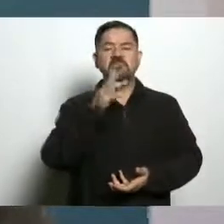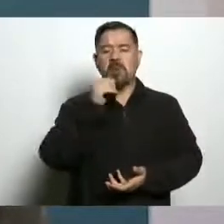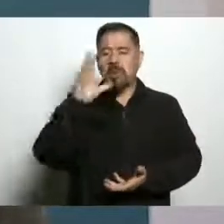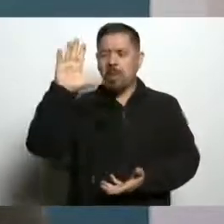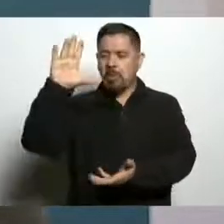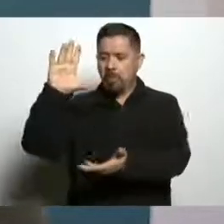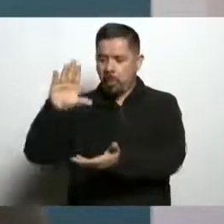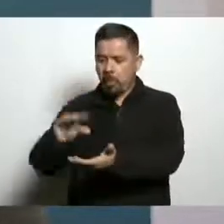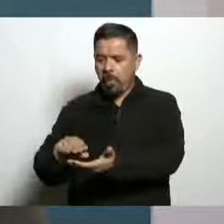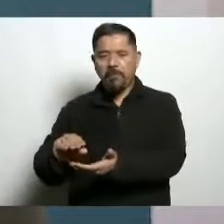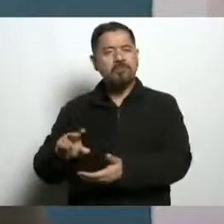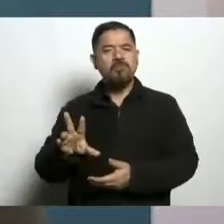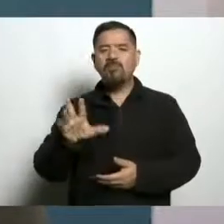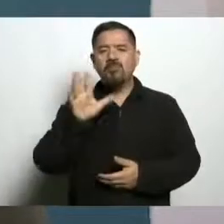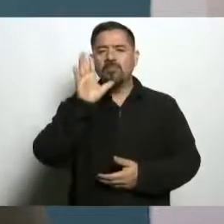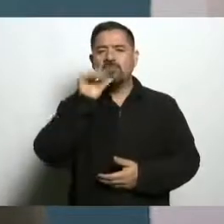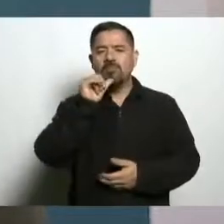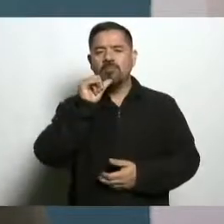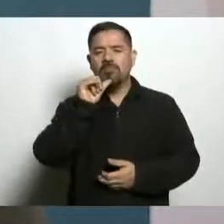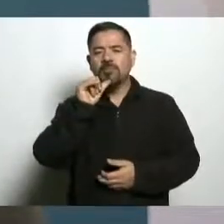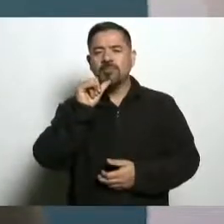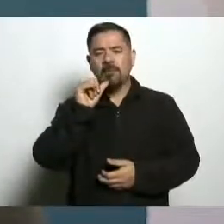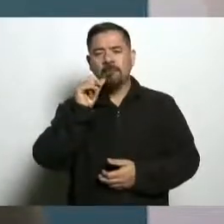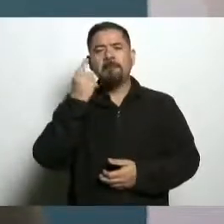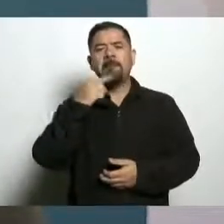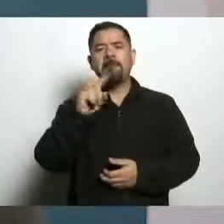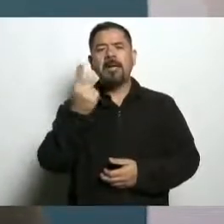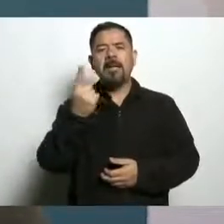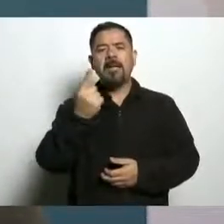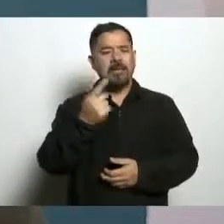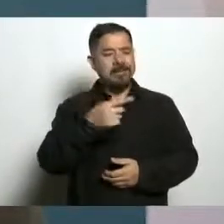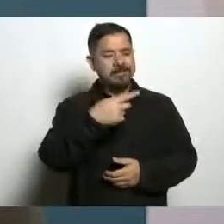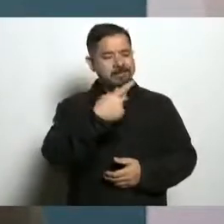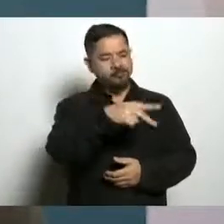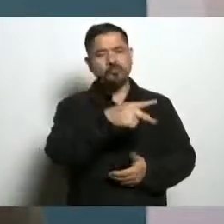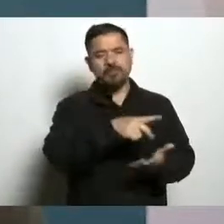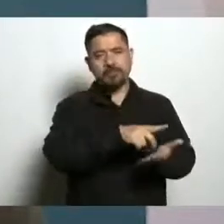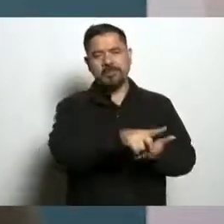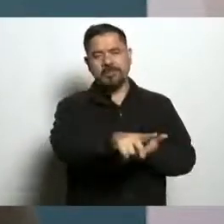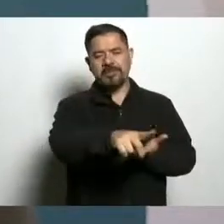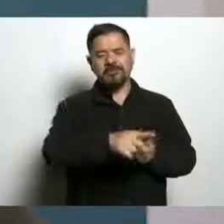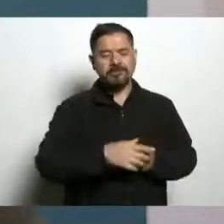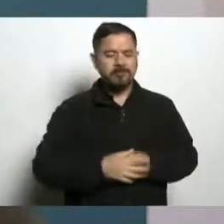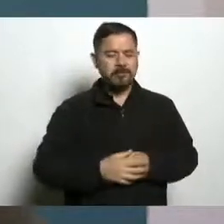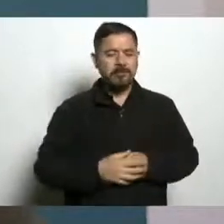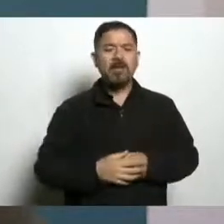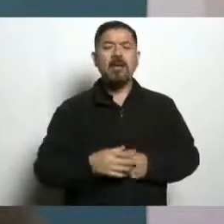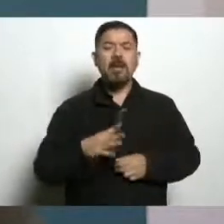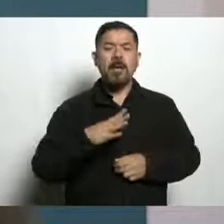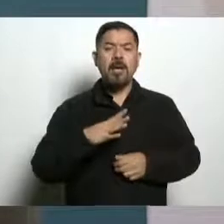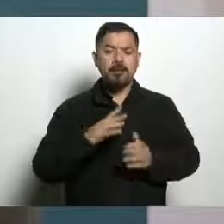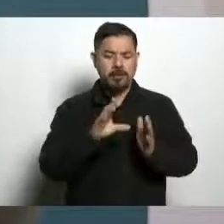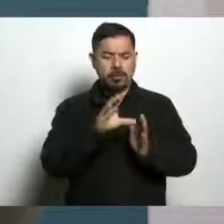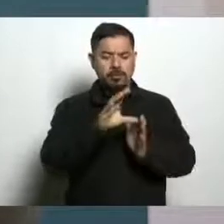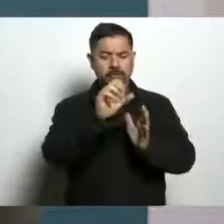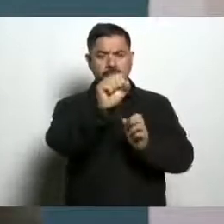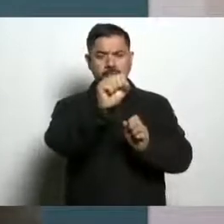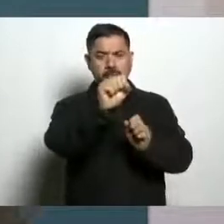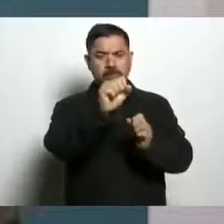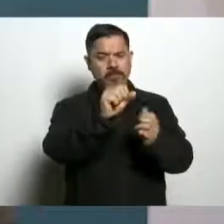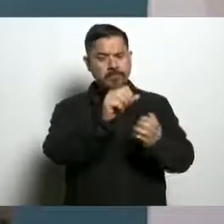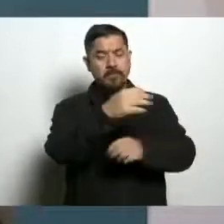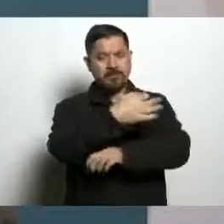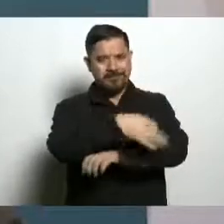reducir el presupuesto para estos derechos. Hay un transitorio en la Constitución en